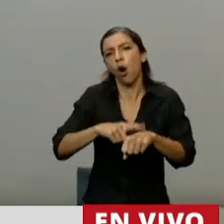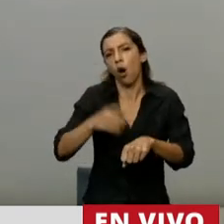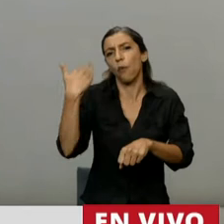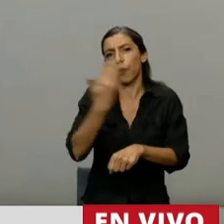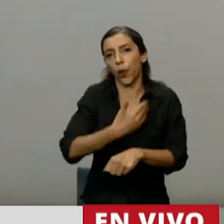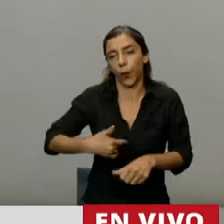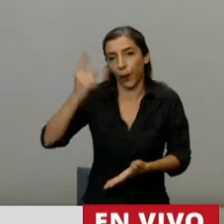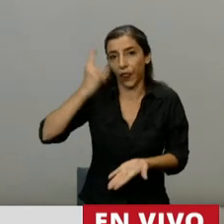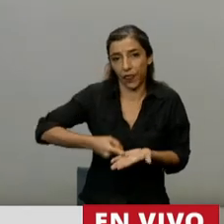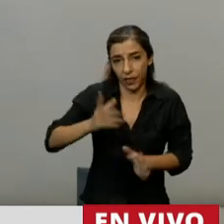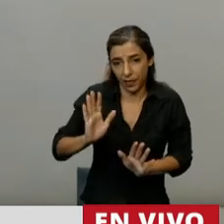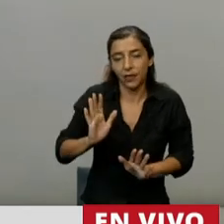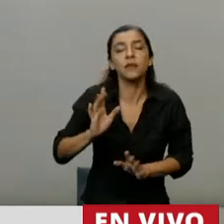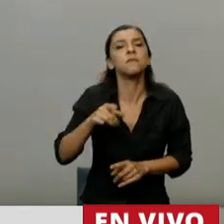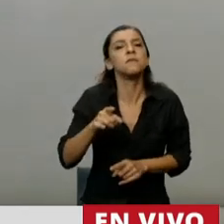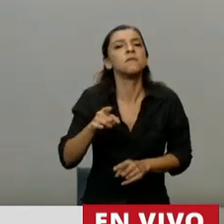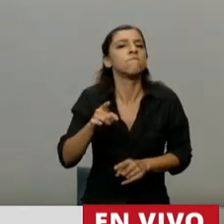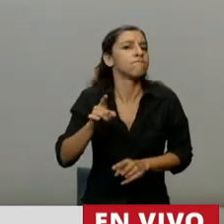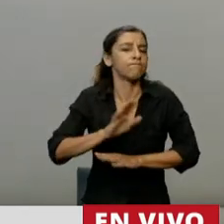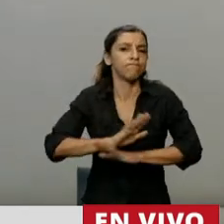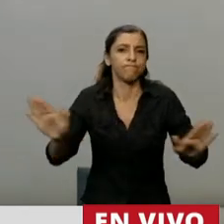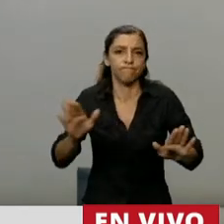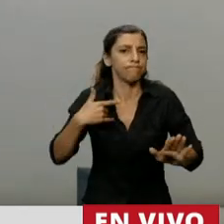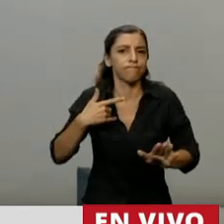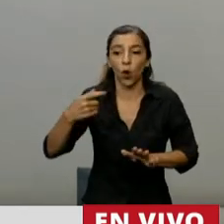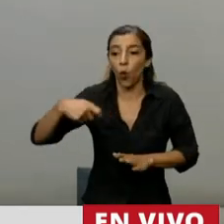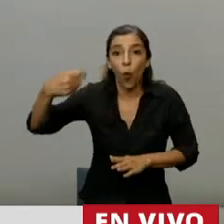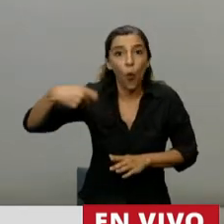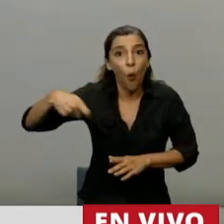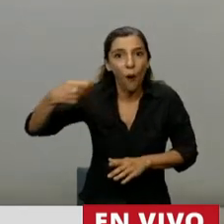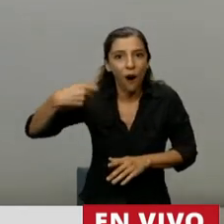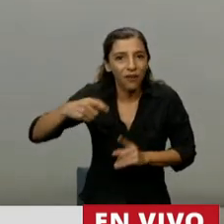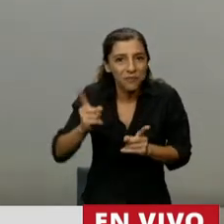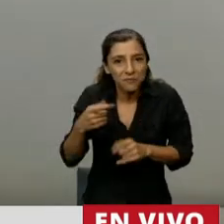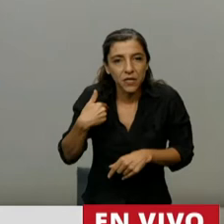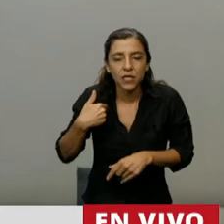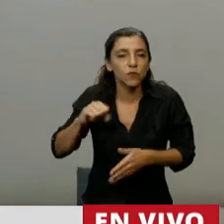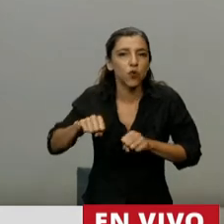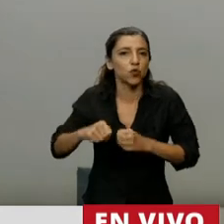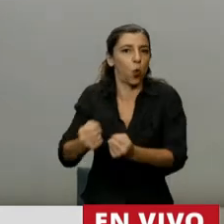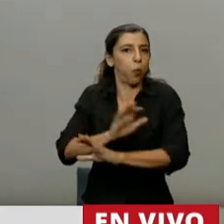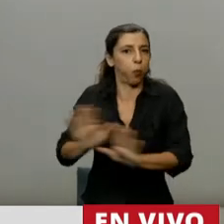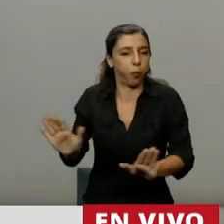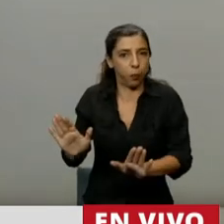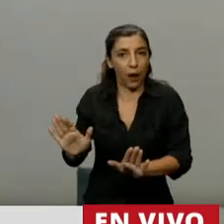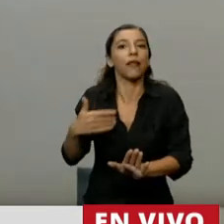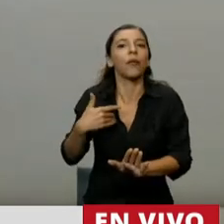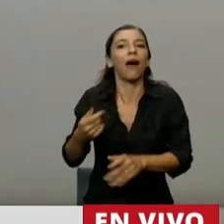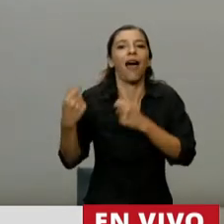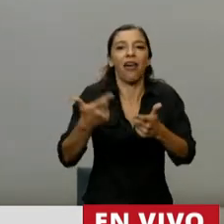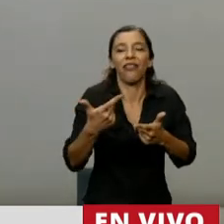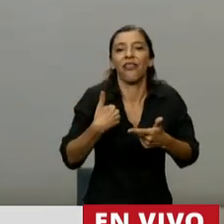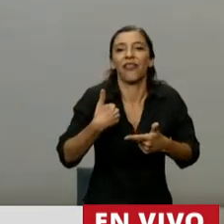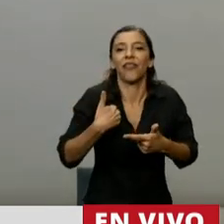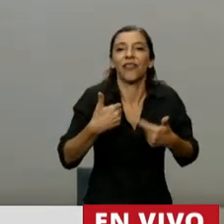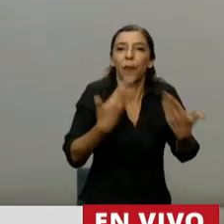que estamos tratando hoy, suspendió el cobro de las cuotas de los créditos del ANSES, beneficiando a 2,5 millones de jubilados,